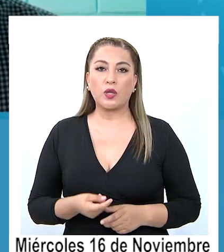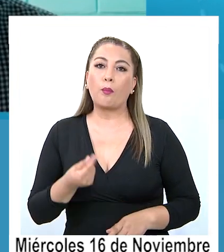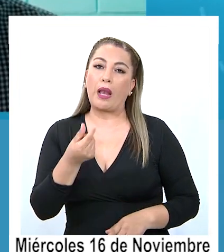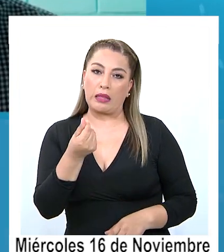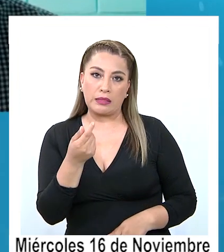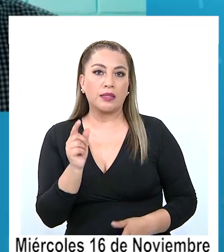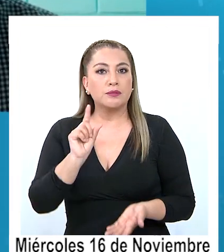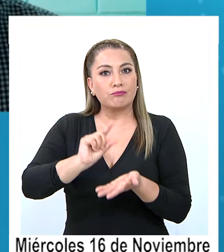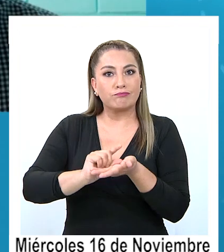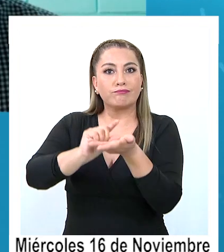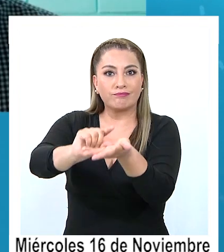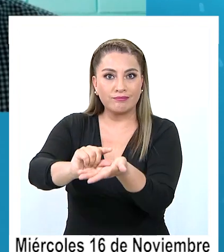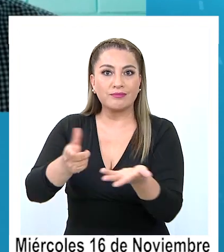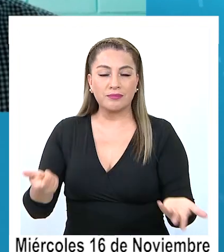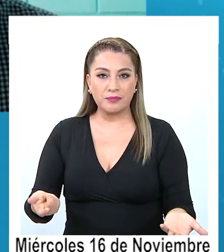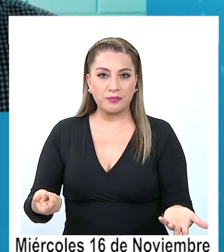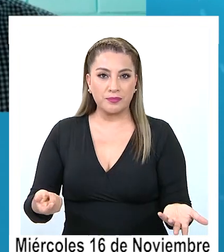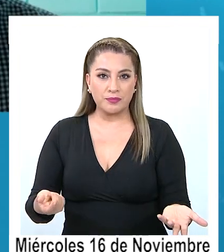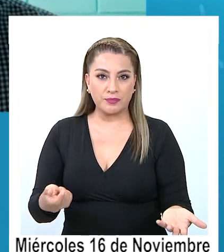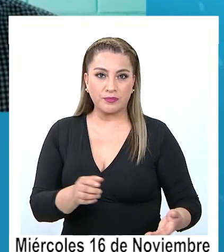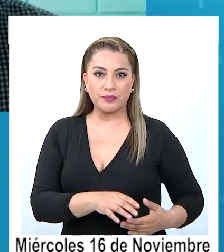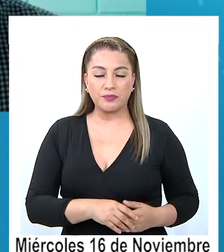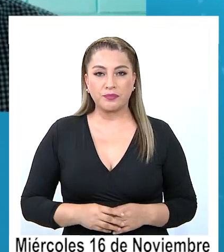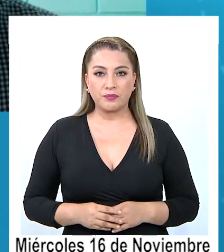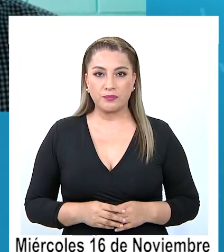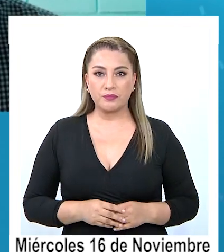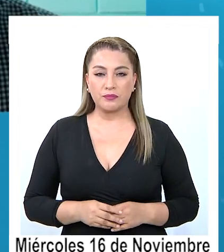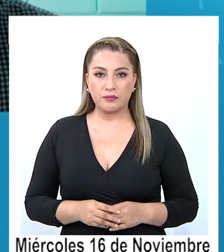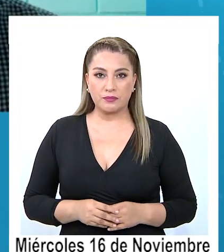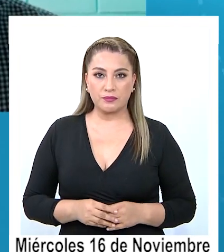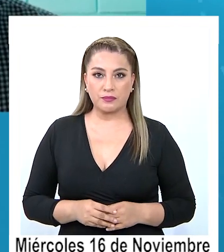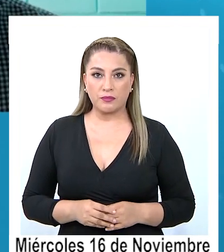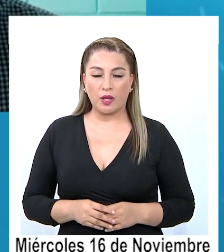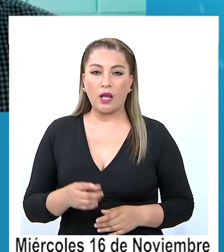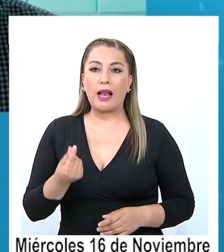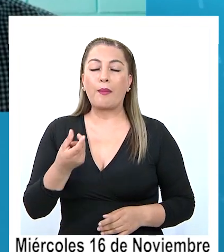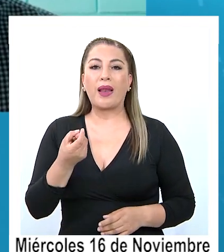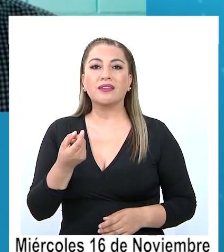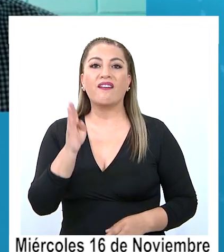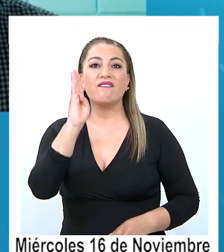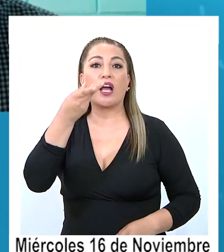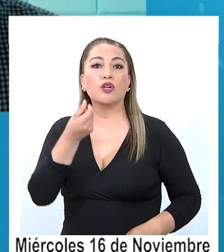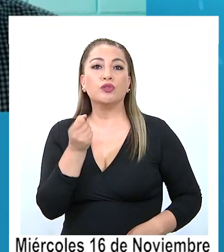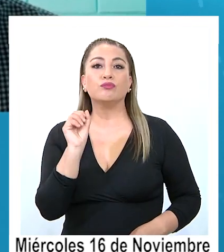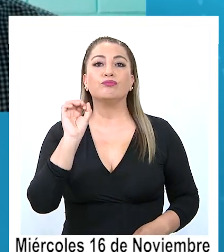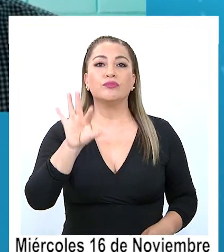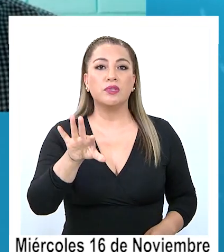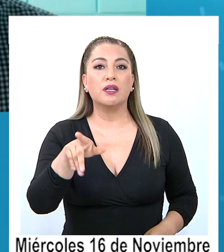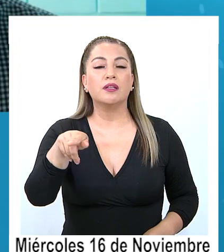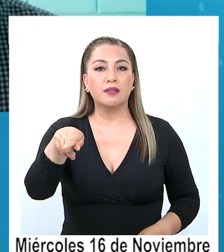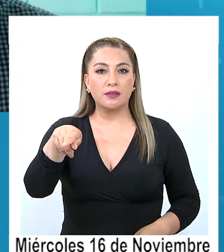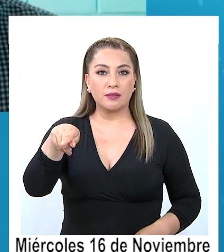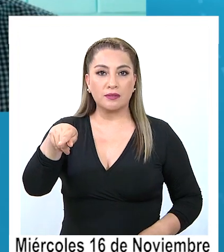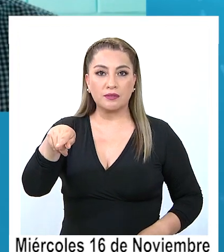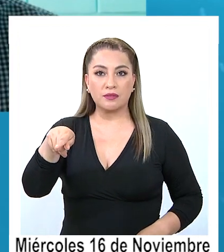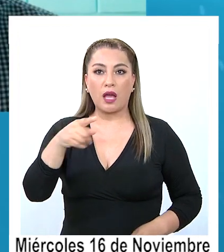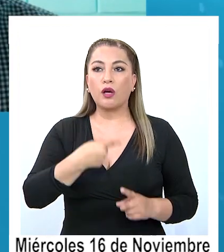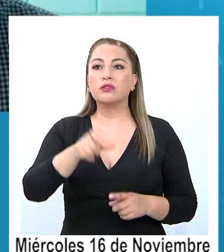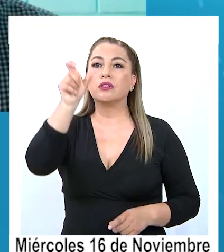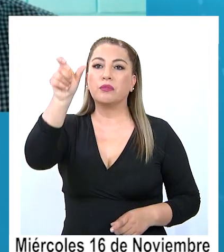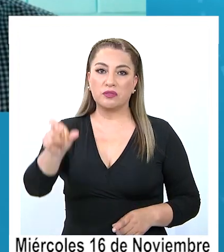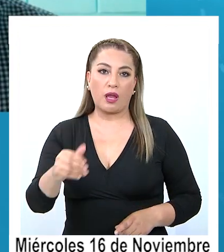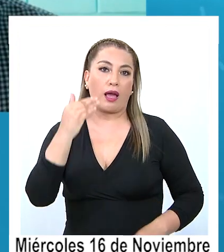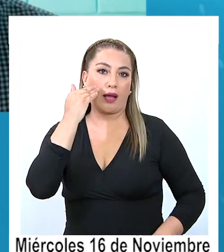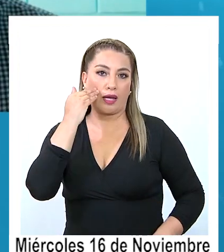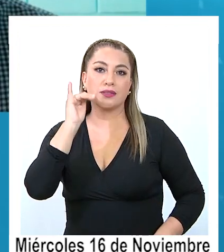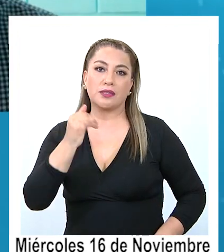de dinero que debe enterar en la cuenta de ahorro para los alimentos que se apertura a otra persona que